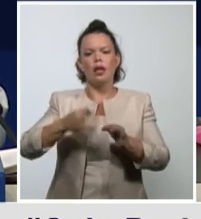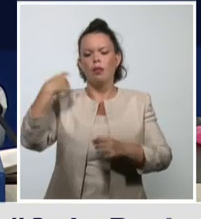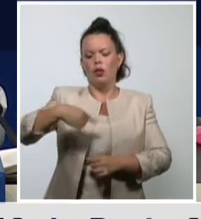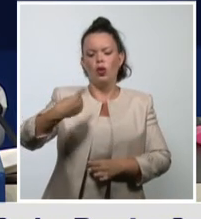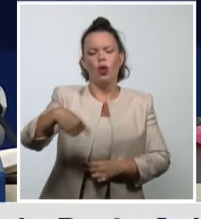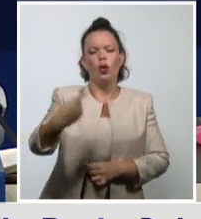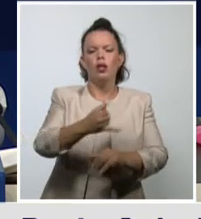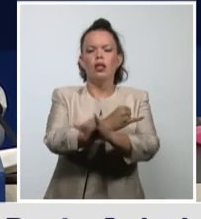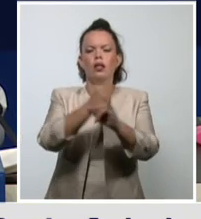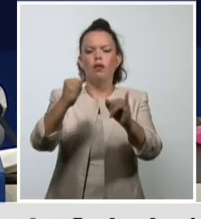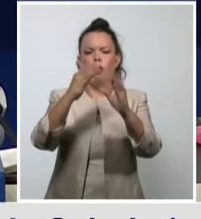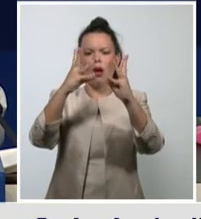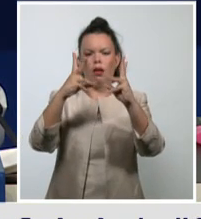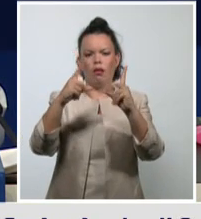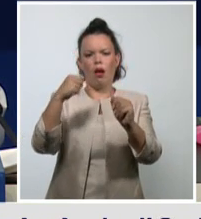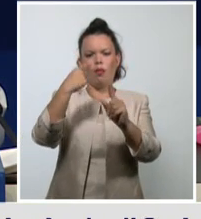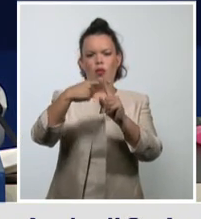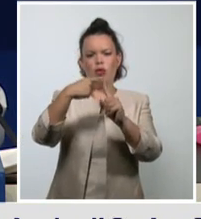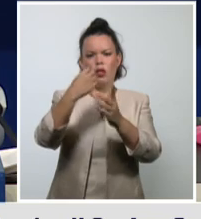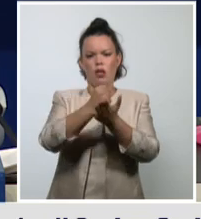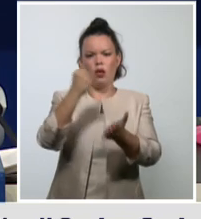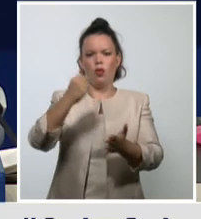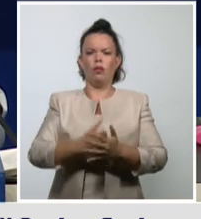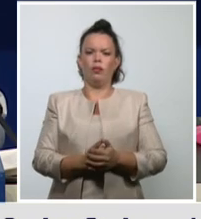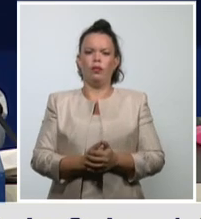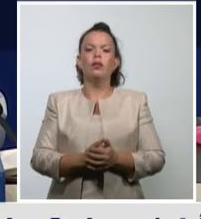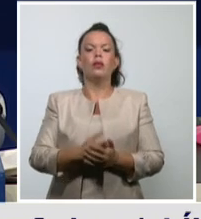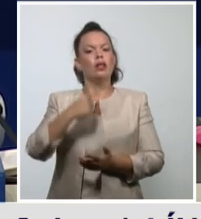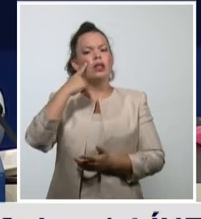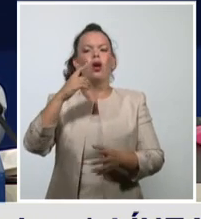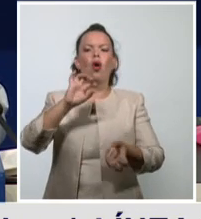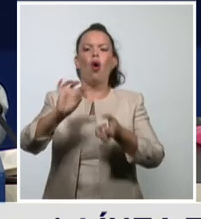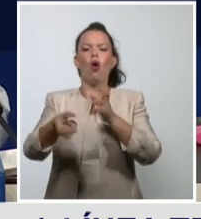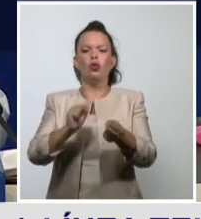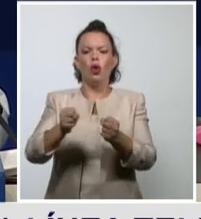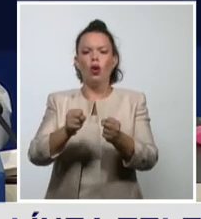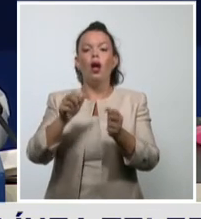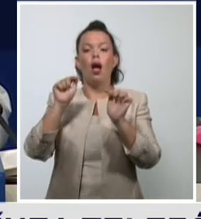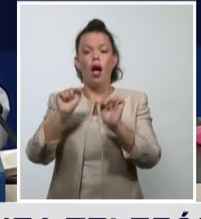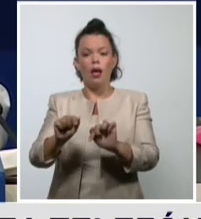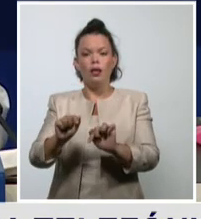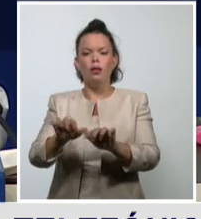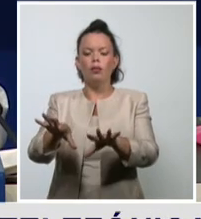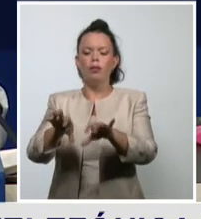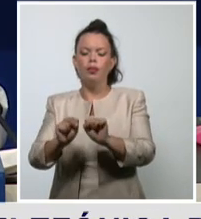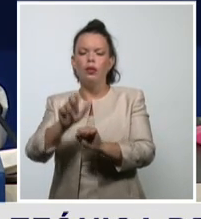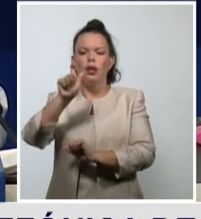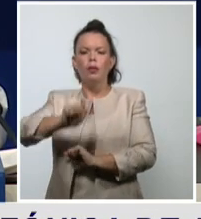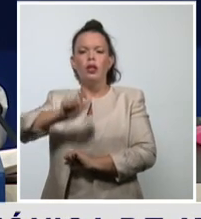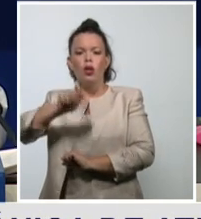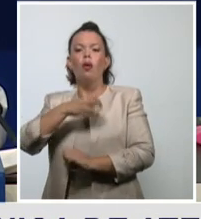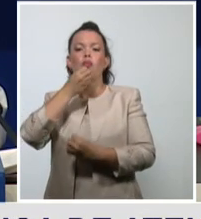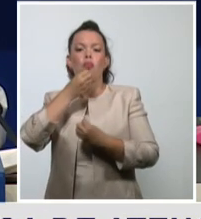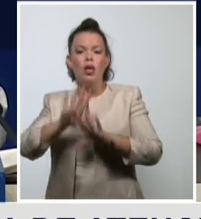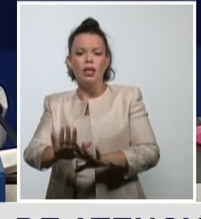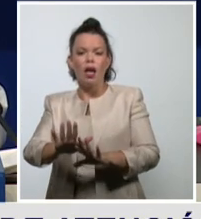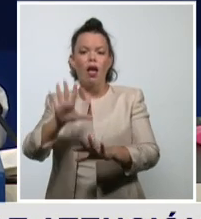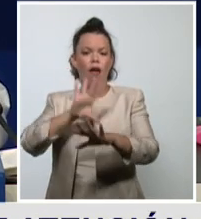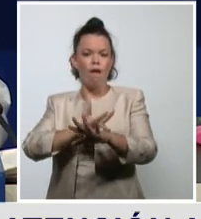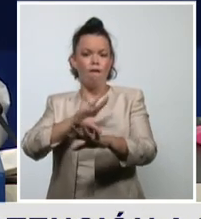control mediante la cual se detectan personas sospechosas, digamos contactos de esa persona que tienen